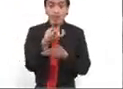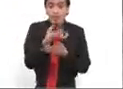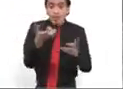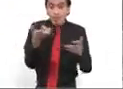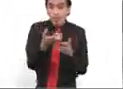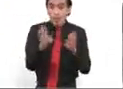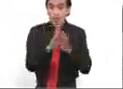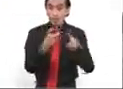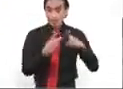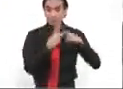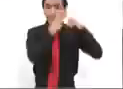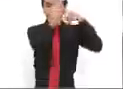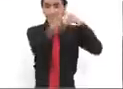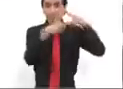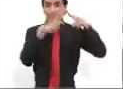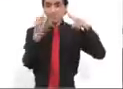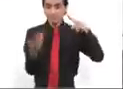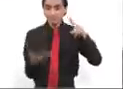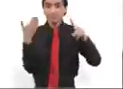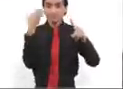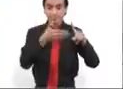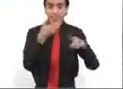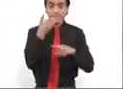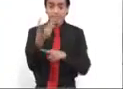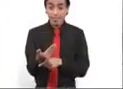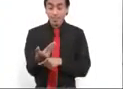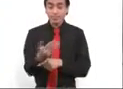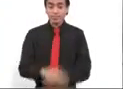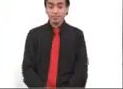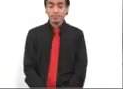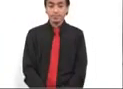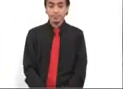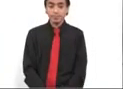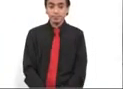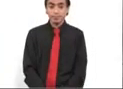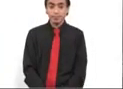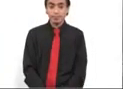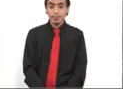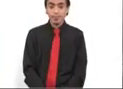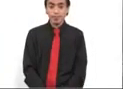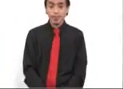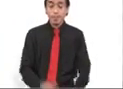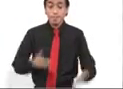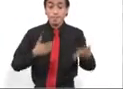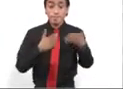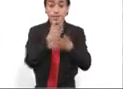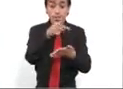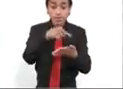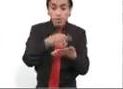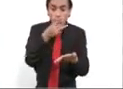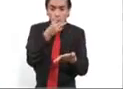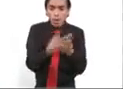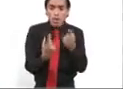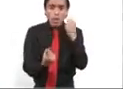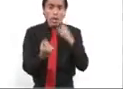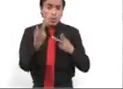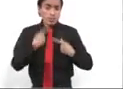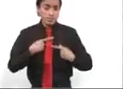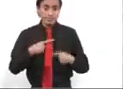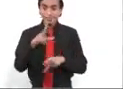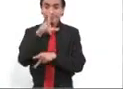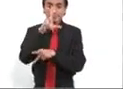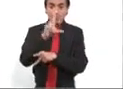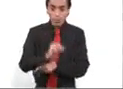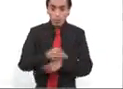el trolebús elevado. Abrimos un camino en realidad, y ese camino no es un camino para unos cuantos, sino que es un